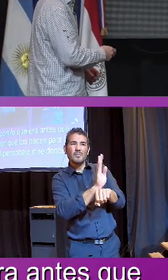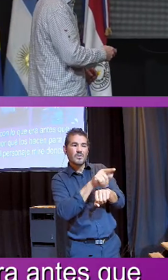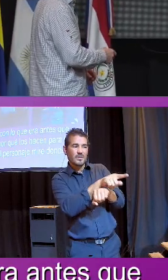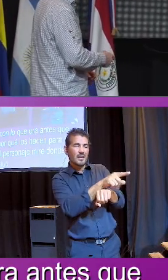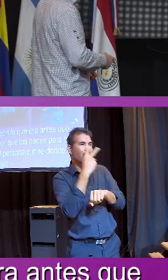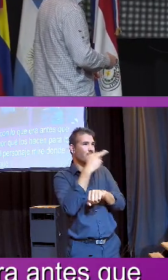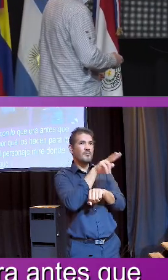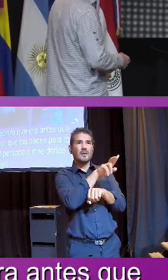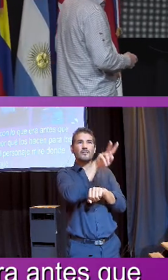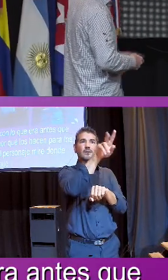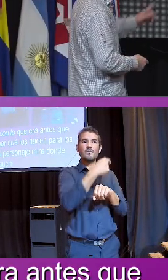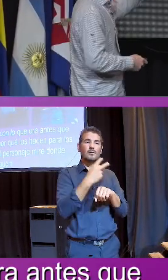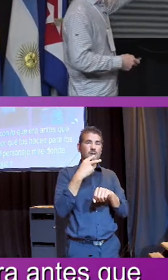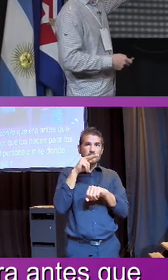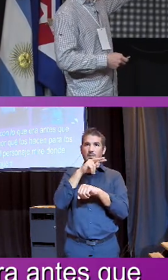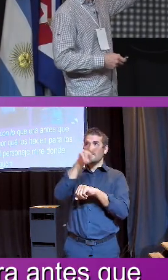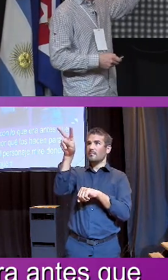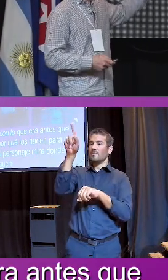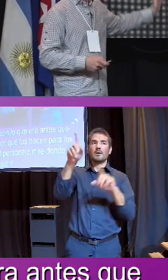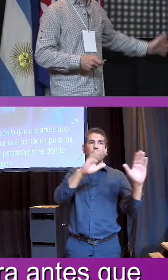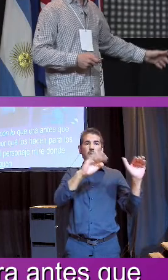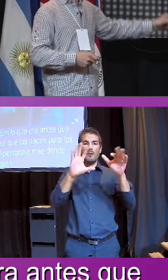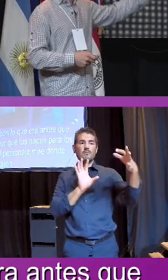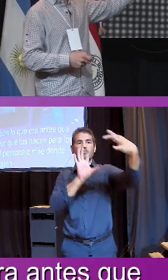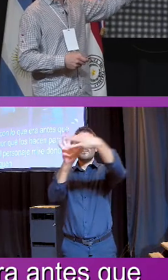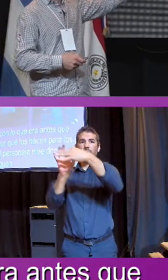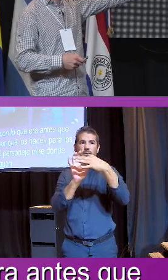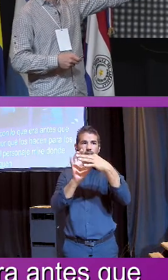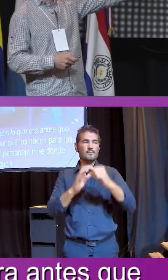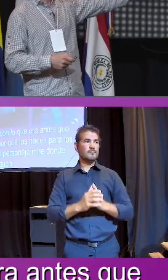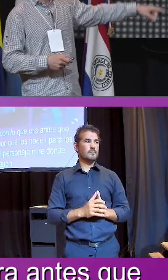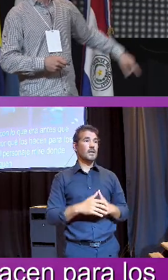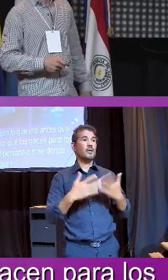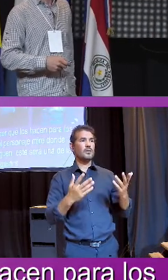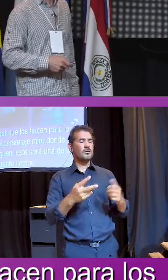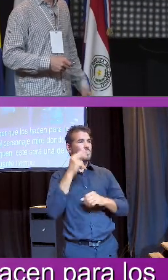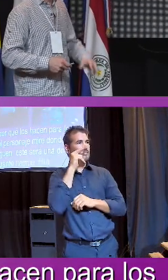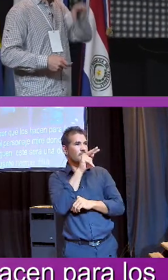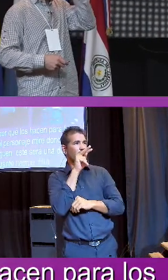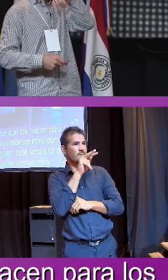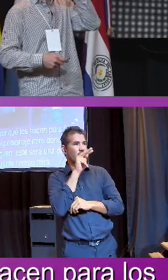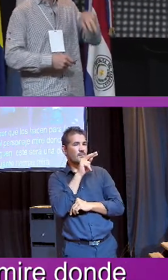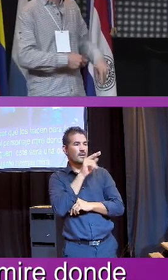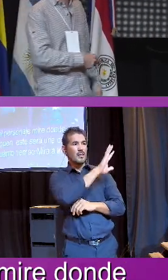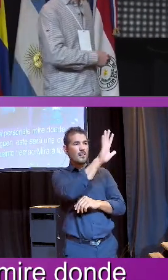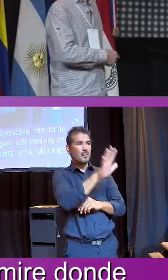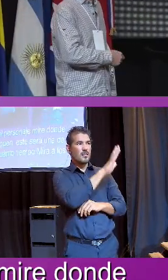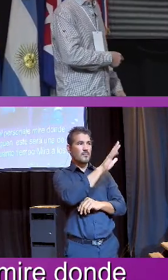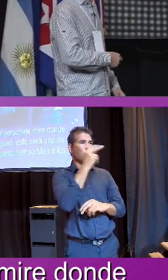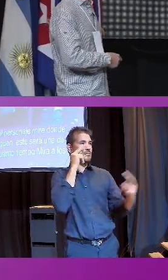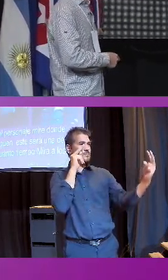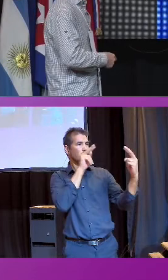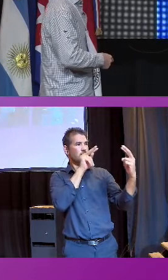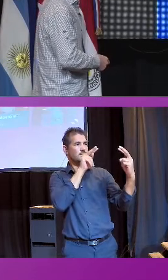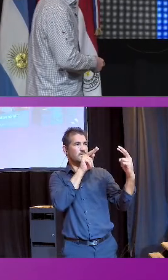consiguen. Esta es una de las imágenes que les ponen y miran cuánto tiempo mira a los ojos de esa imagen con el eye tracker, ¿sí?